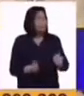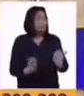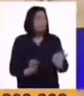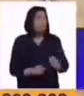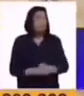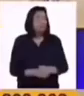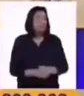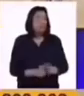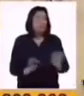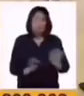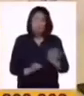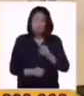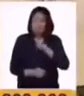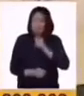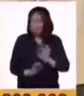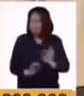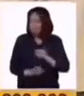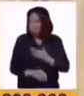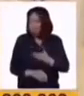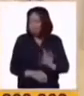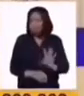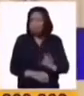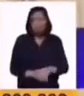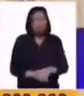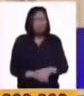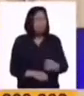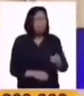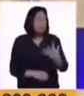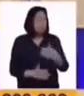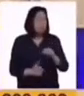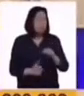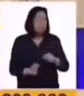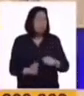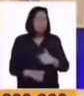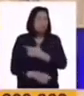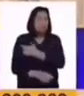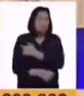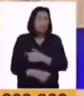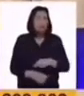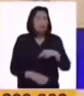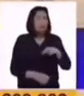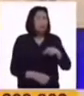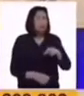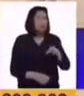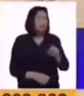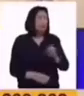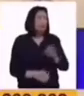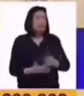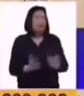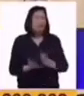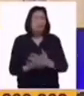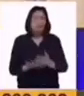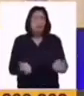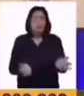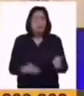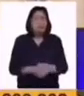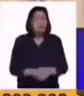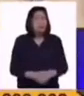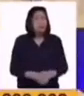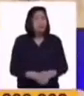Bien, no ha tenido ningún dolor. Bueno, ajá. Nos dijeron que iba a ser la vacuna Pfizer, pero lamentablemente no ha sido